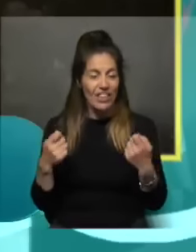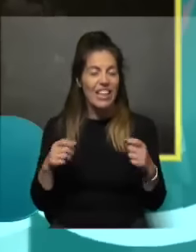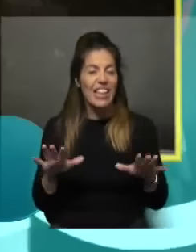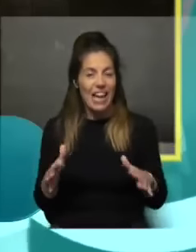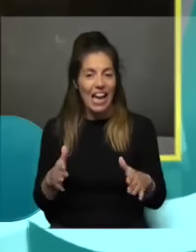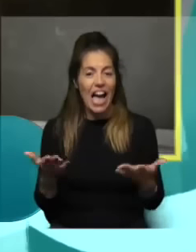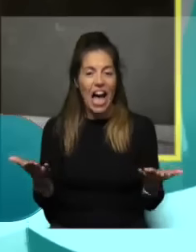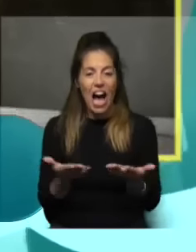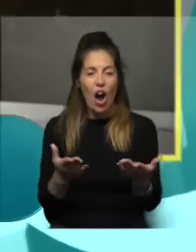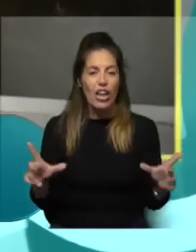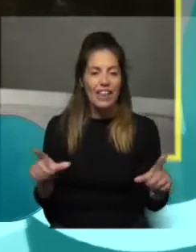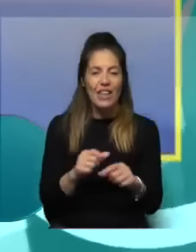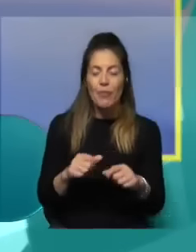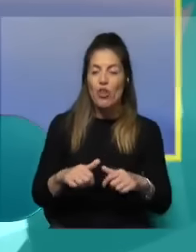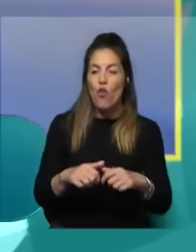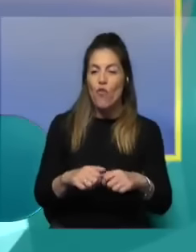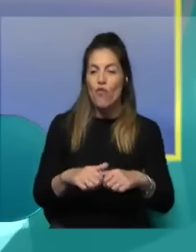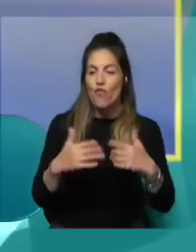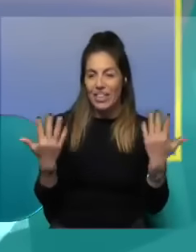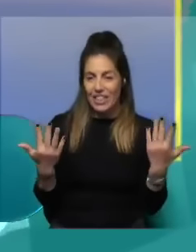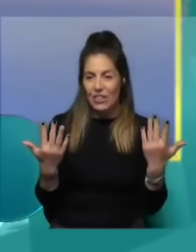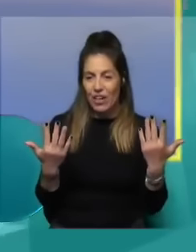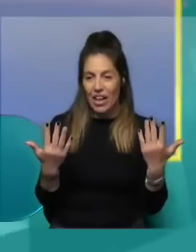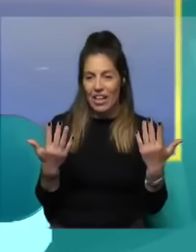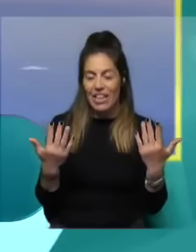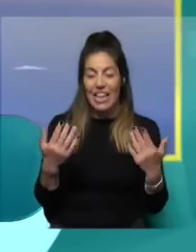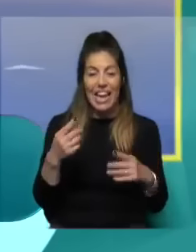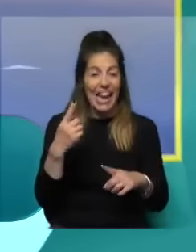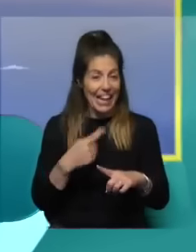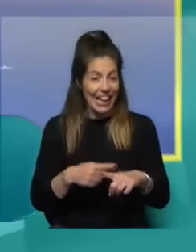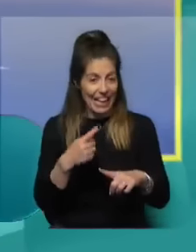ahora mismo acaba de terminar un festival que se llama Animaciros en Grecia.